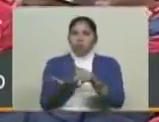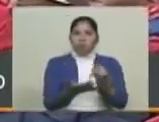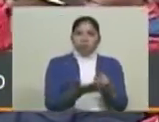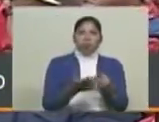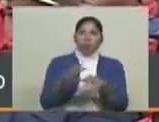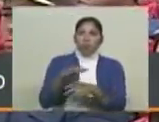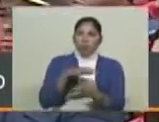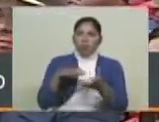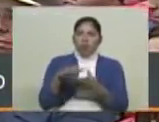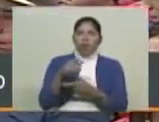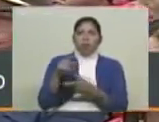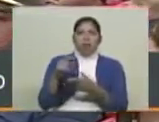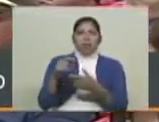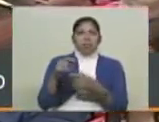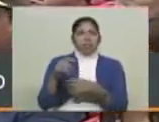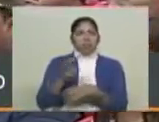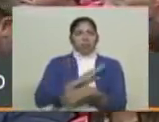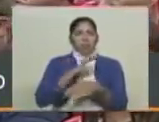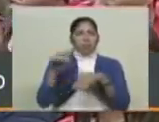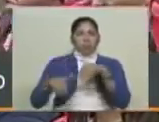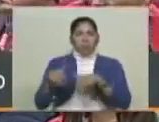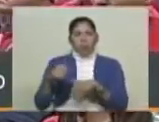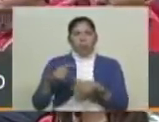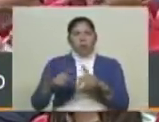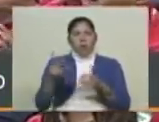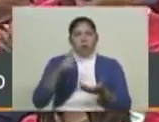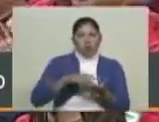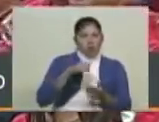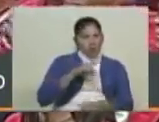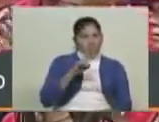y Venezuela no presenta ningún problema con los sistemas electorales.